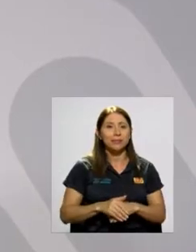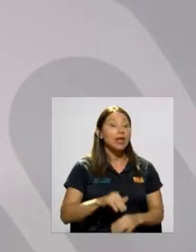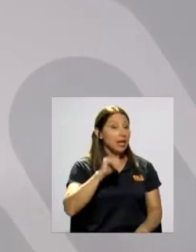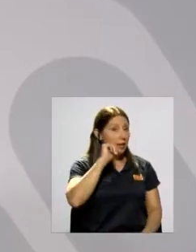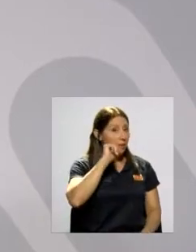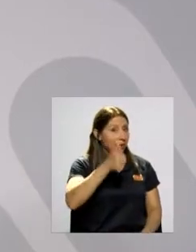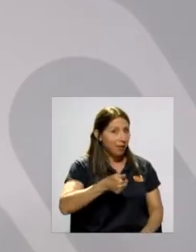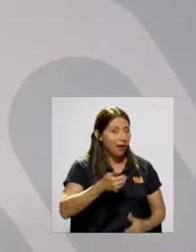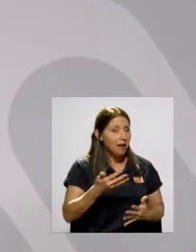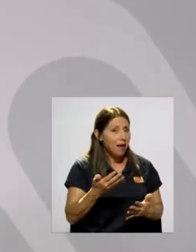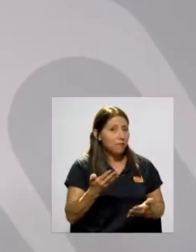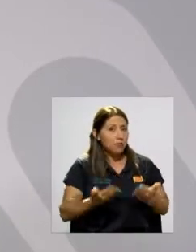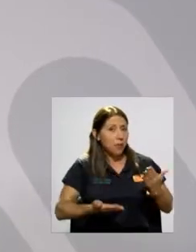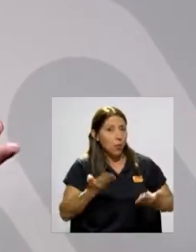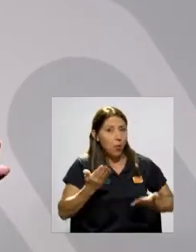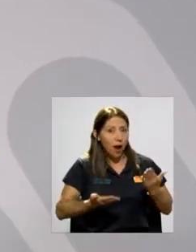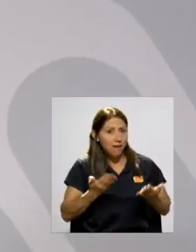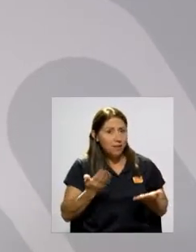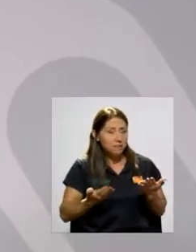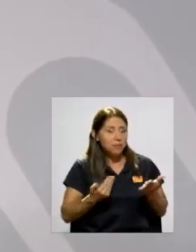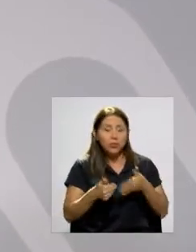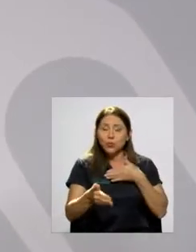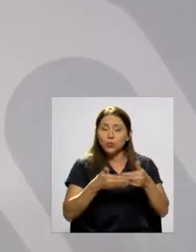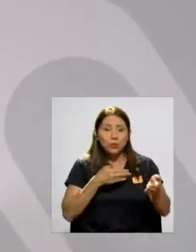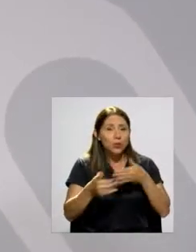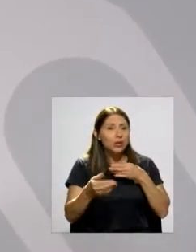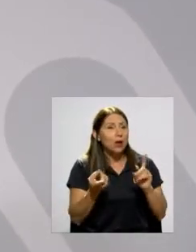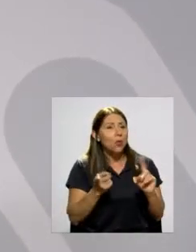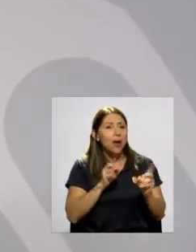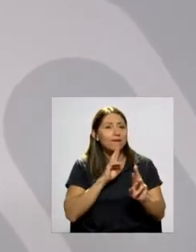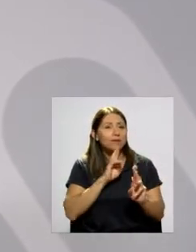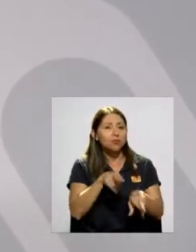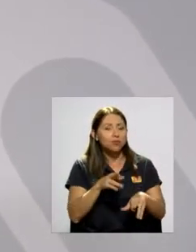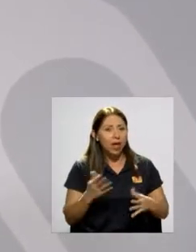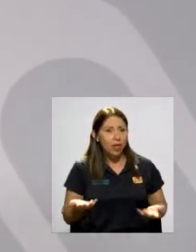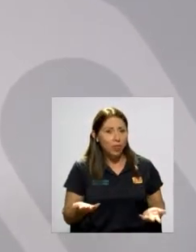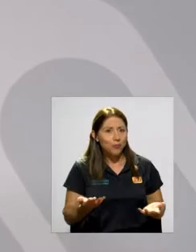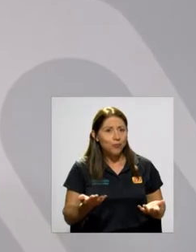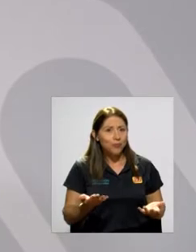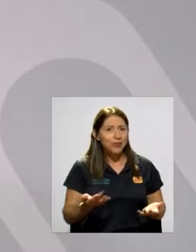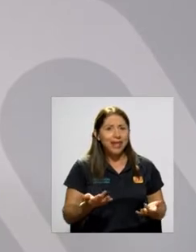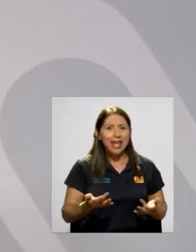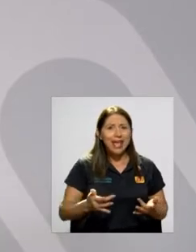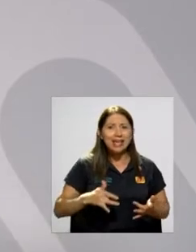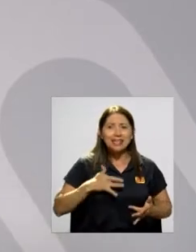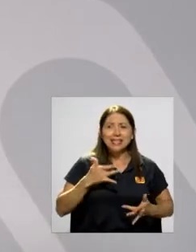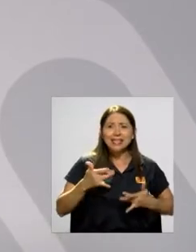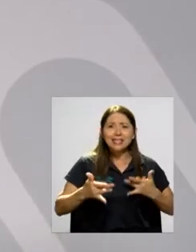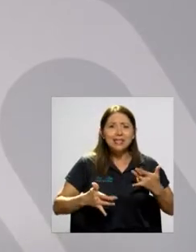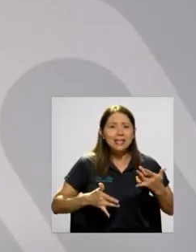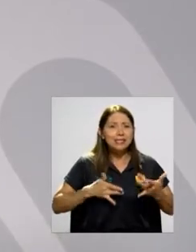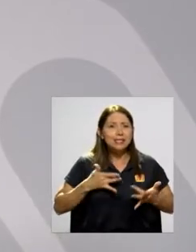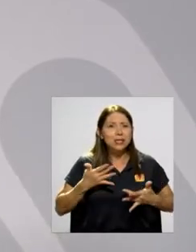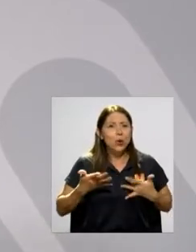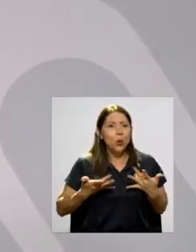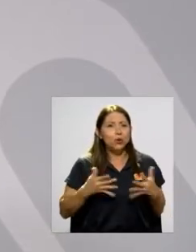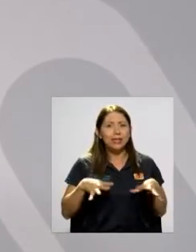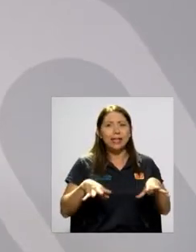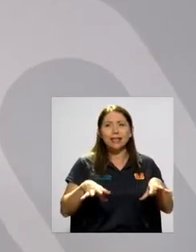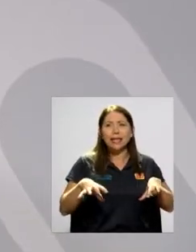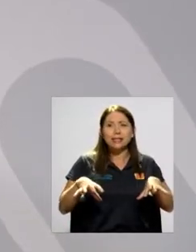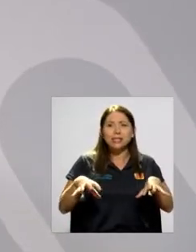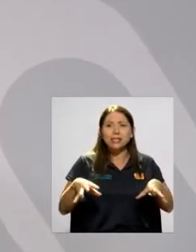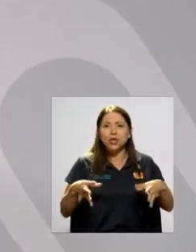Y también mañana es probable que, sea cual sea el resultado, esa sensación de tensión en los costarricenses